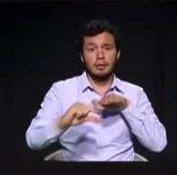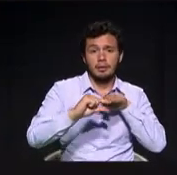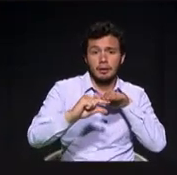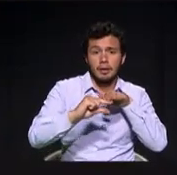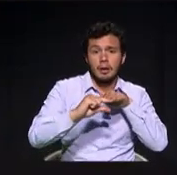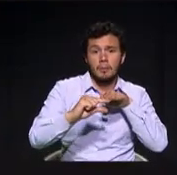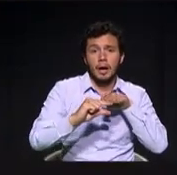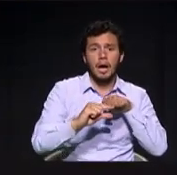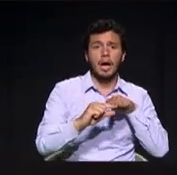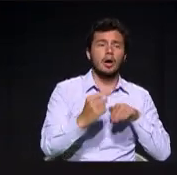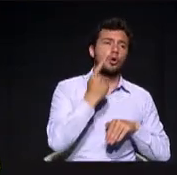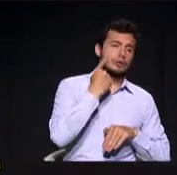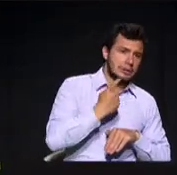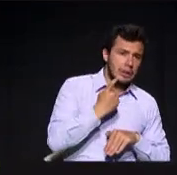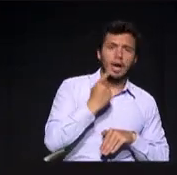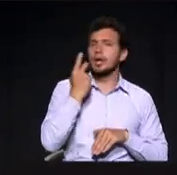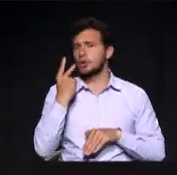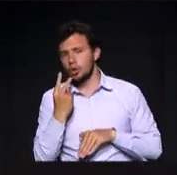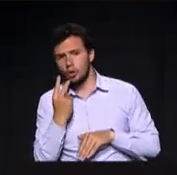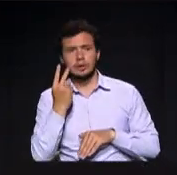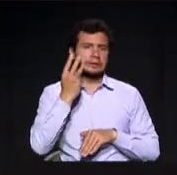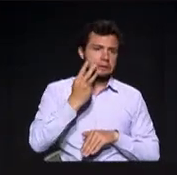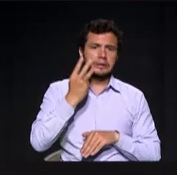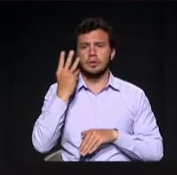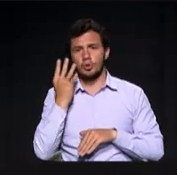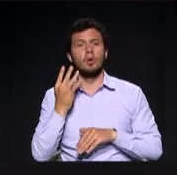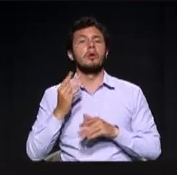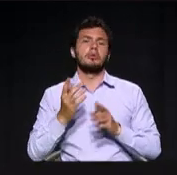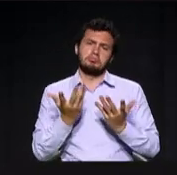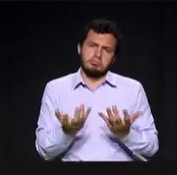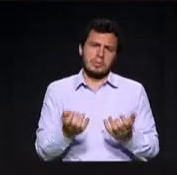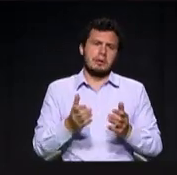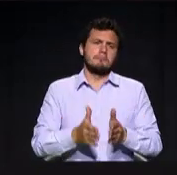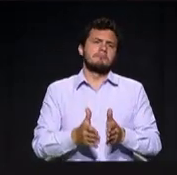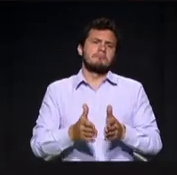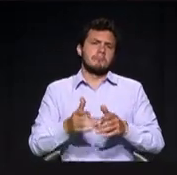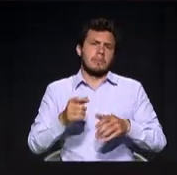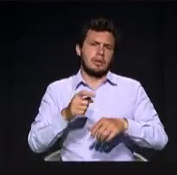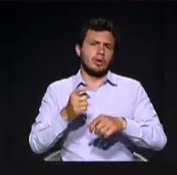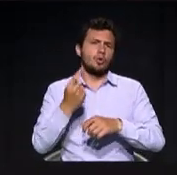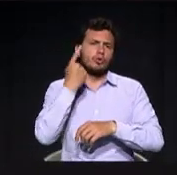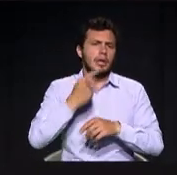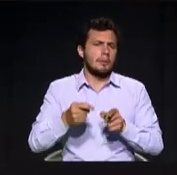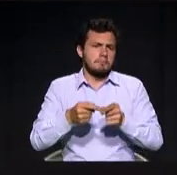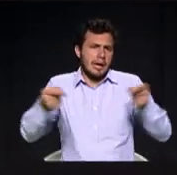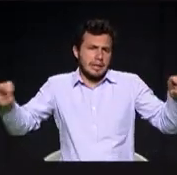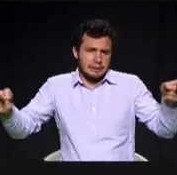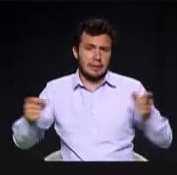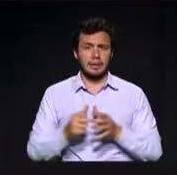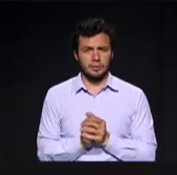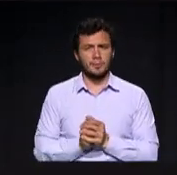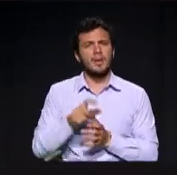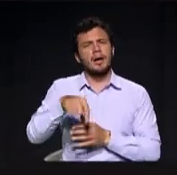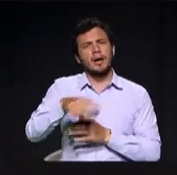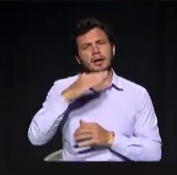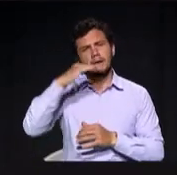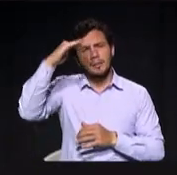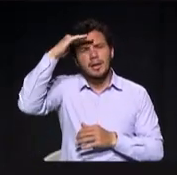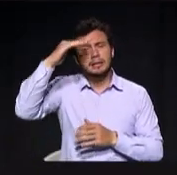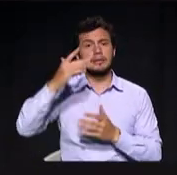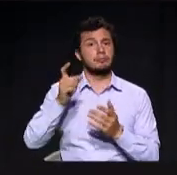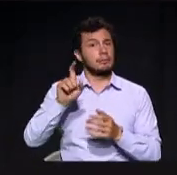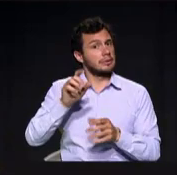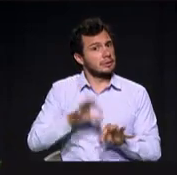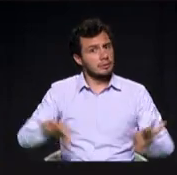lo vamos a extender pero creo que la movilidad de medellín es con un con una disciplina y a las motos les vamos a ayudar